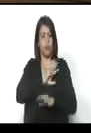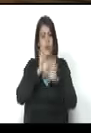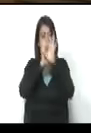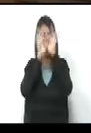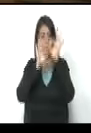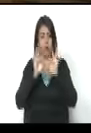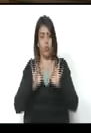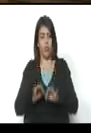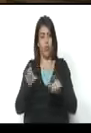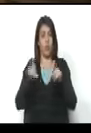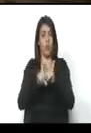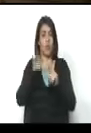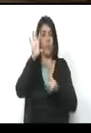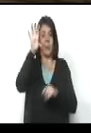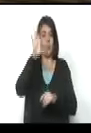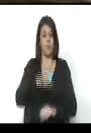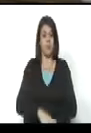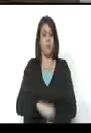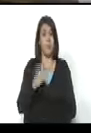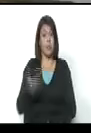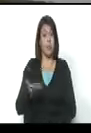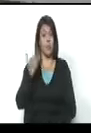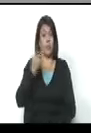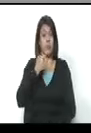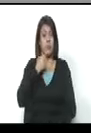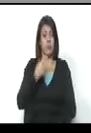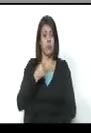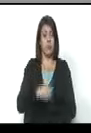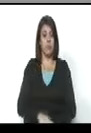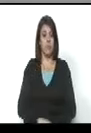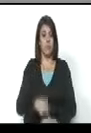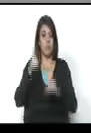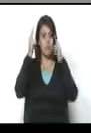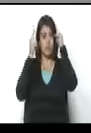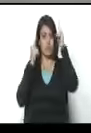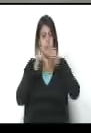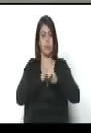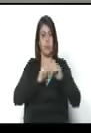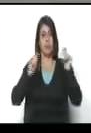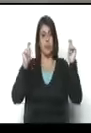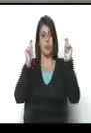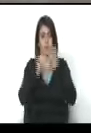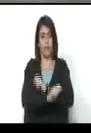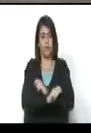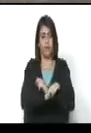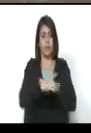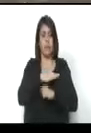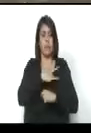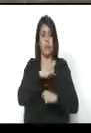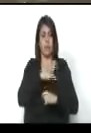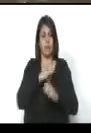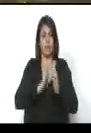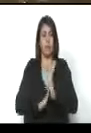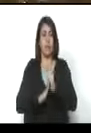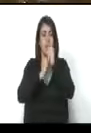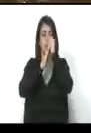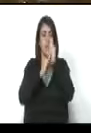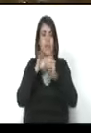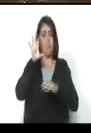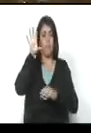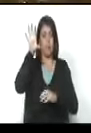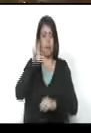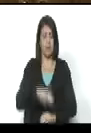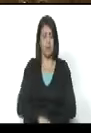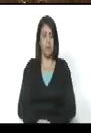modelo como país. Es importante decir que Chávez transformó el sentido de liderazgo en el